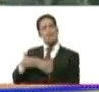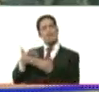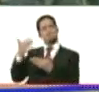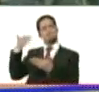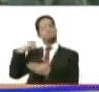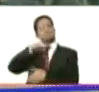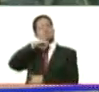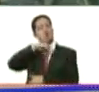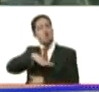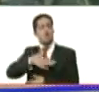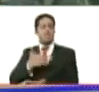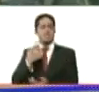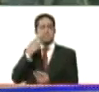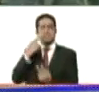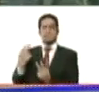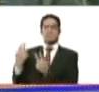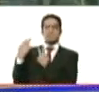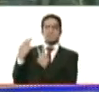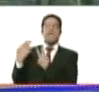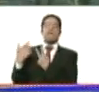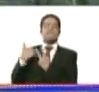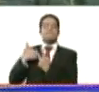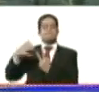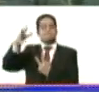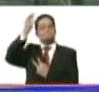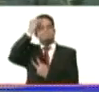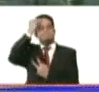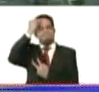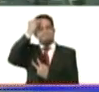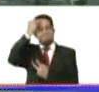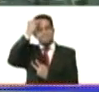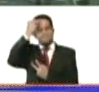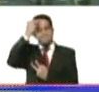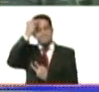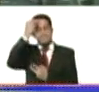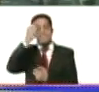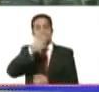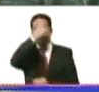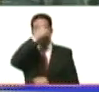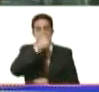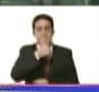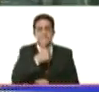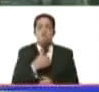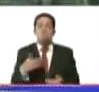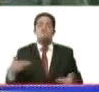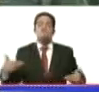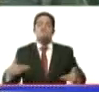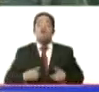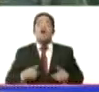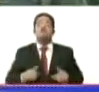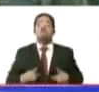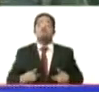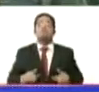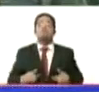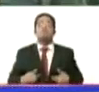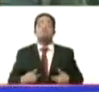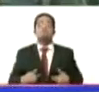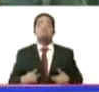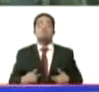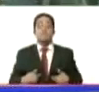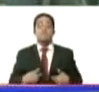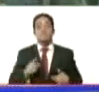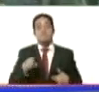pasar, saquemos lecciones, tomemos fuerza, y cumplamos el